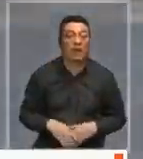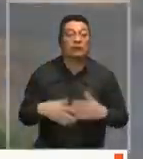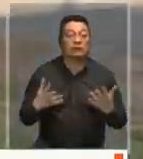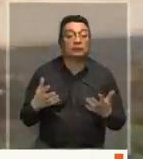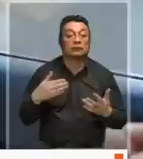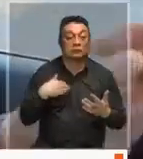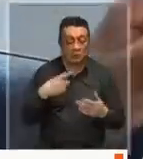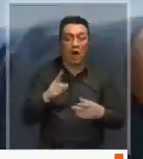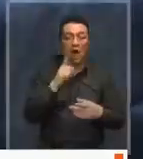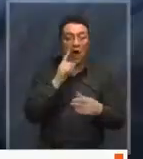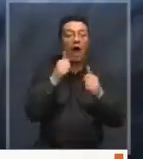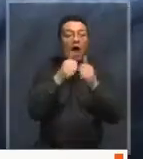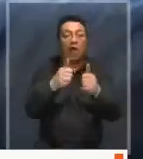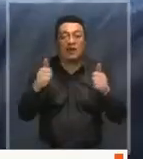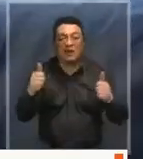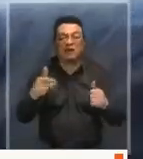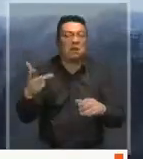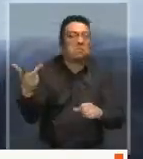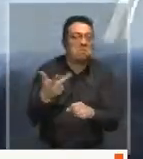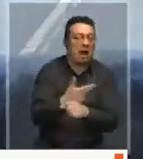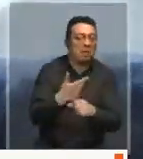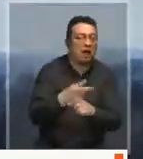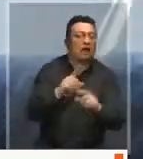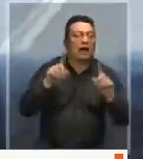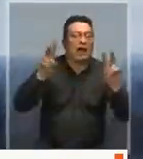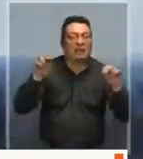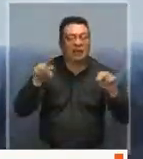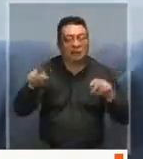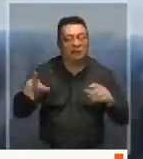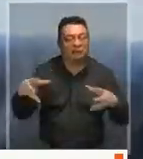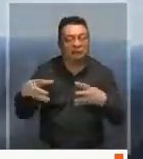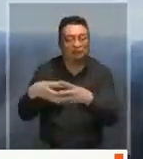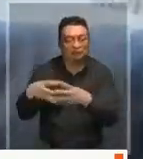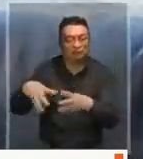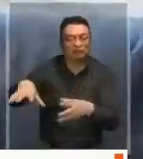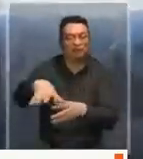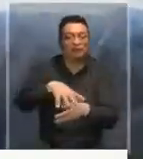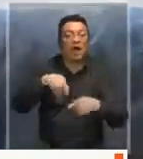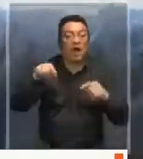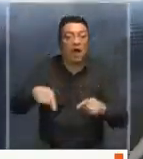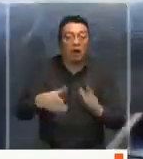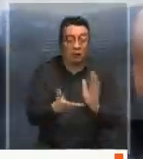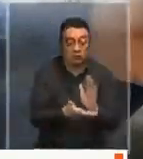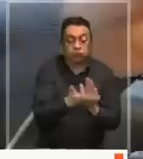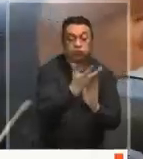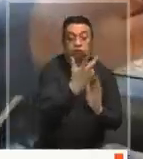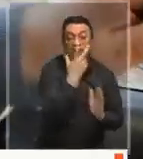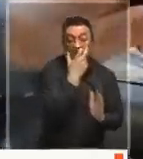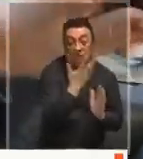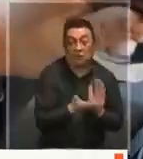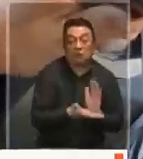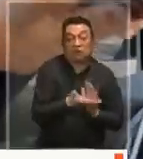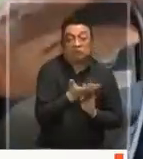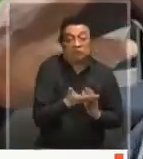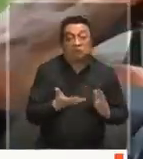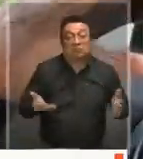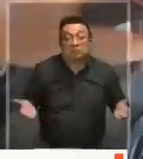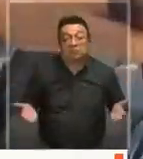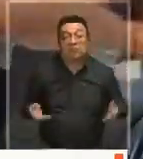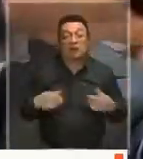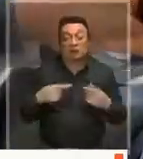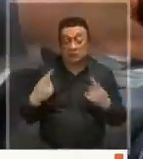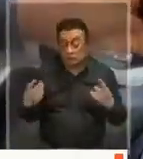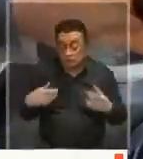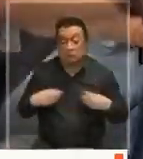habido dirigentes por ahí, no ha sido muy bueno por el asunto del polinomio, porque ahora nos subió el combustible y todo lo que